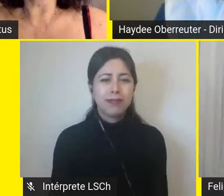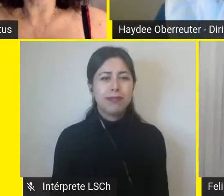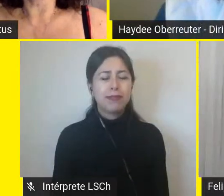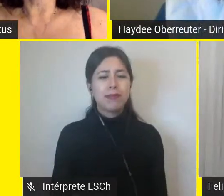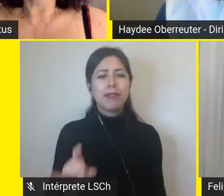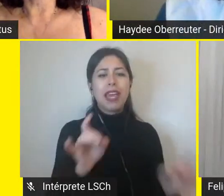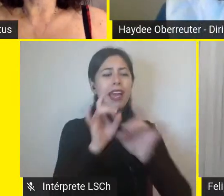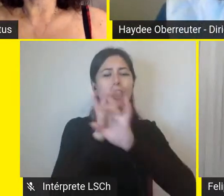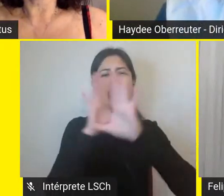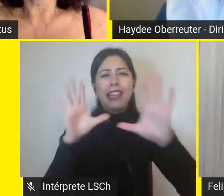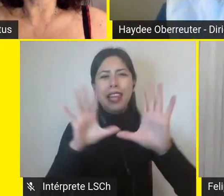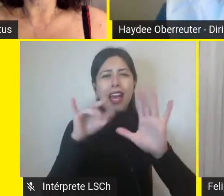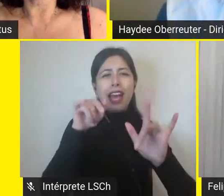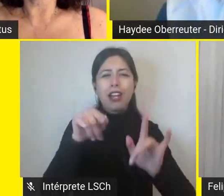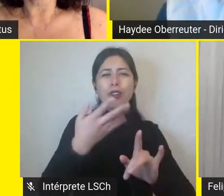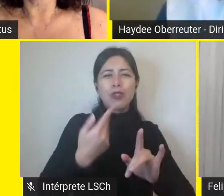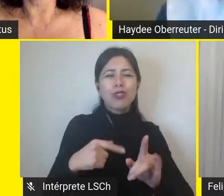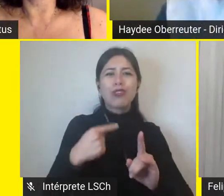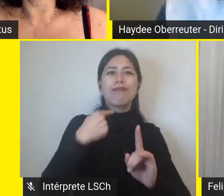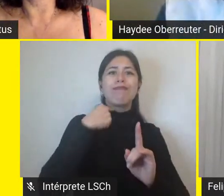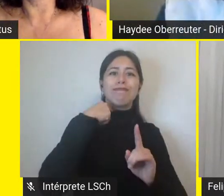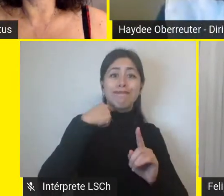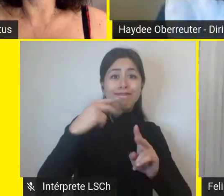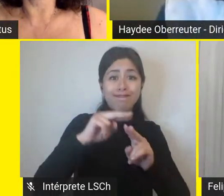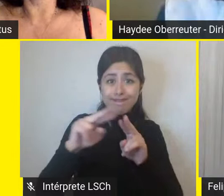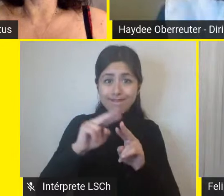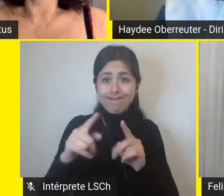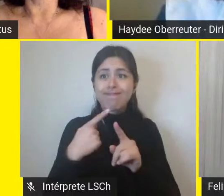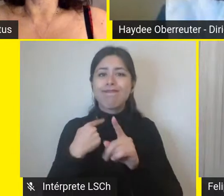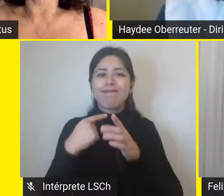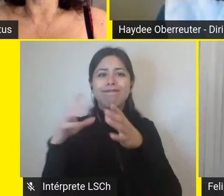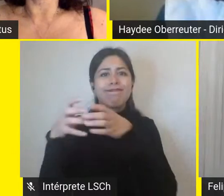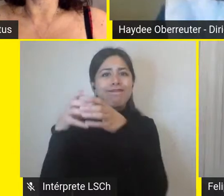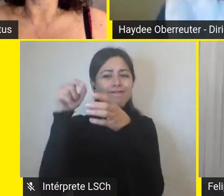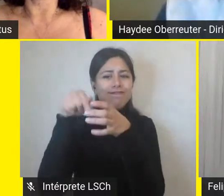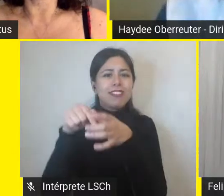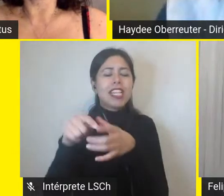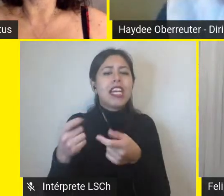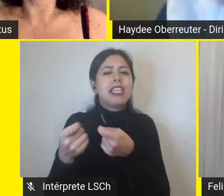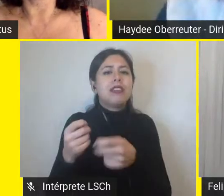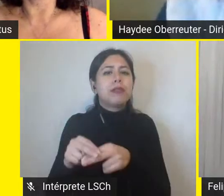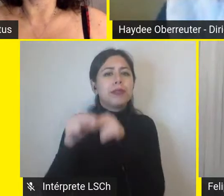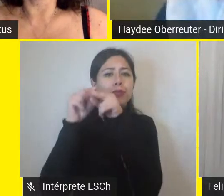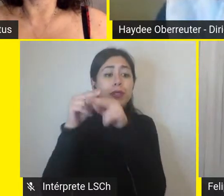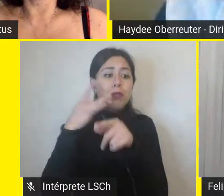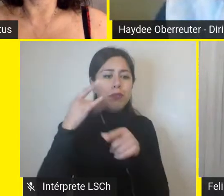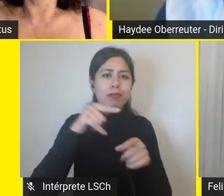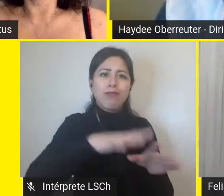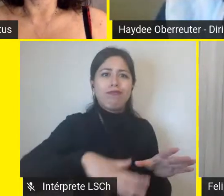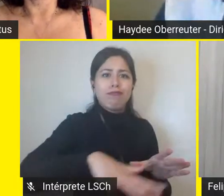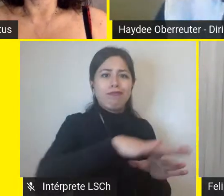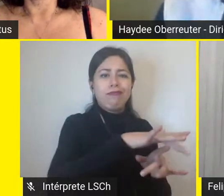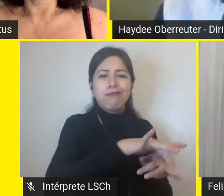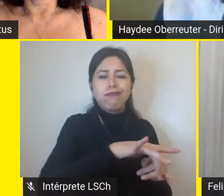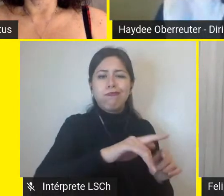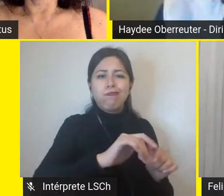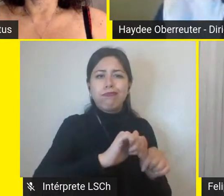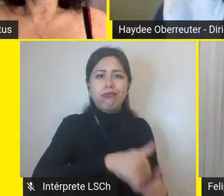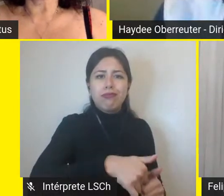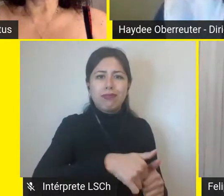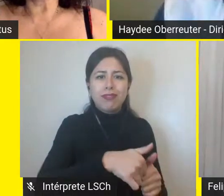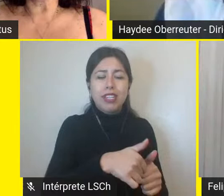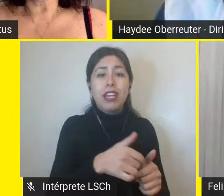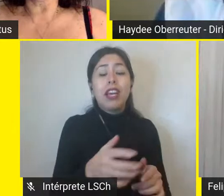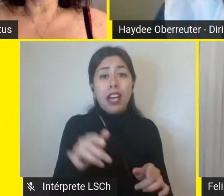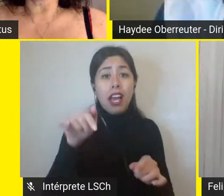que se ha enriquecido a costa de afanarse a todo el resto de la nación. Está claro que aquí